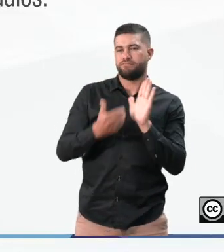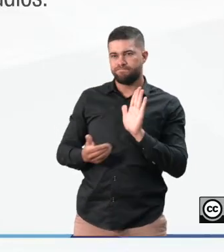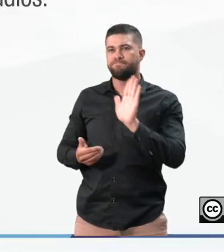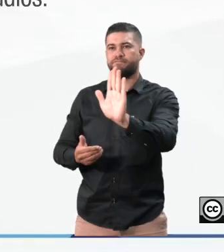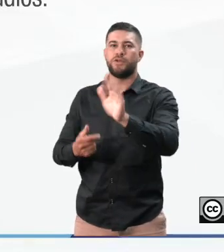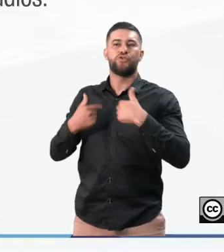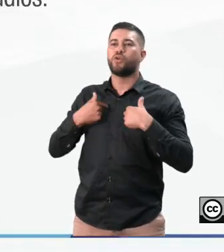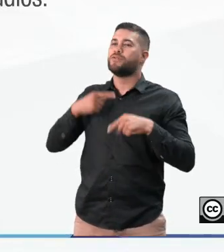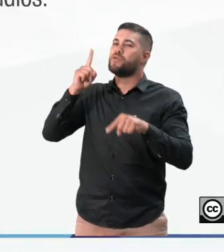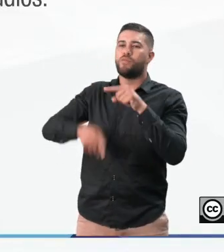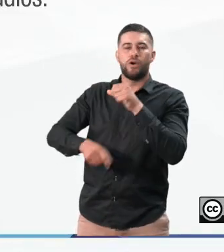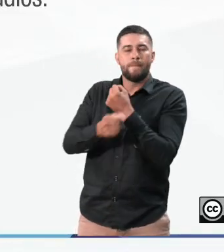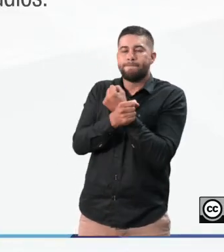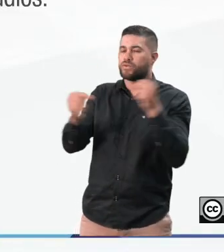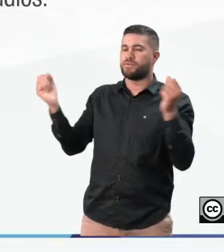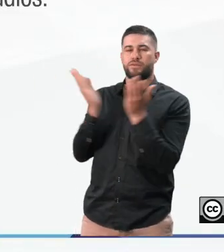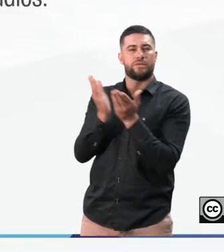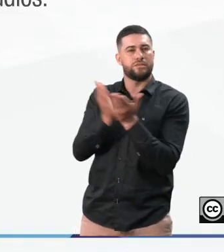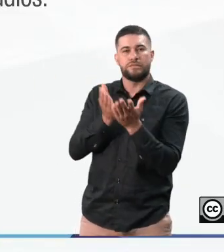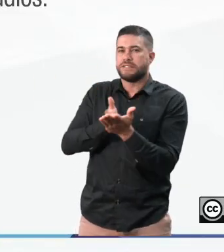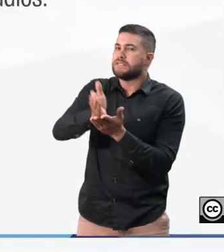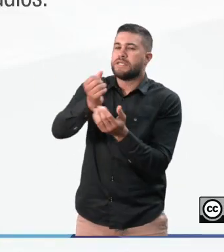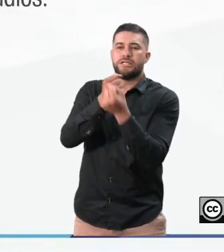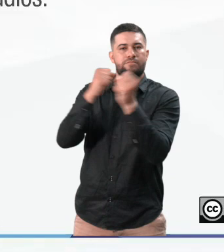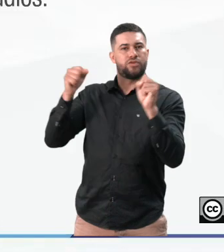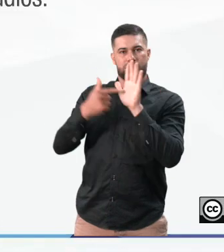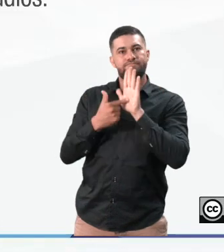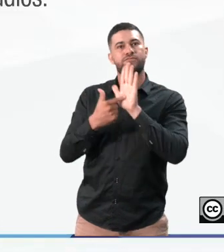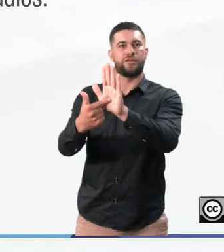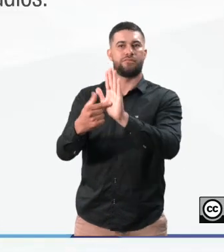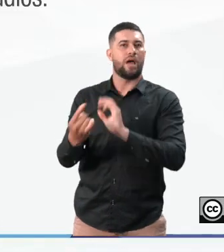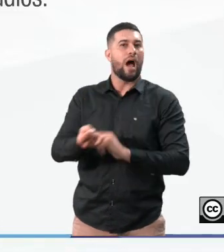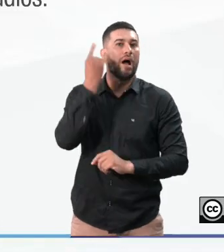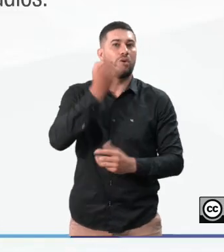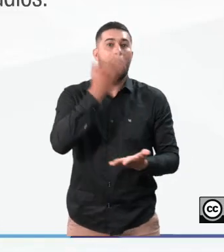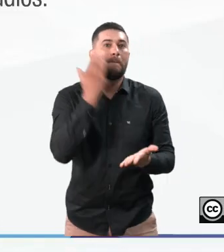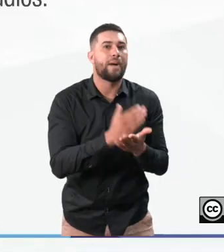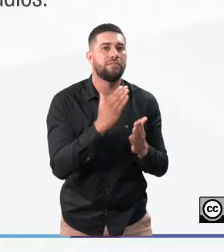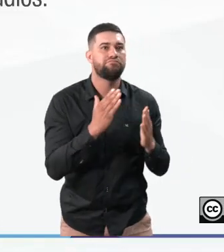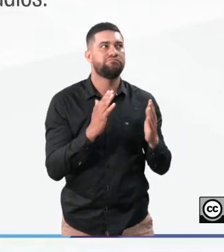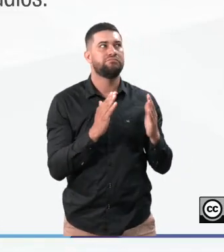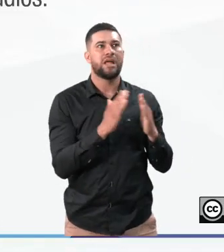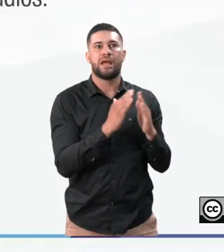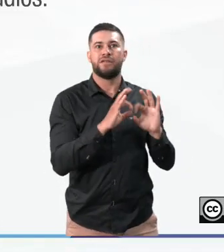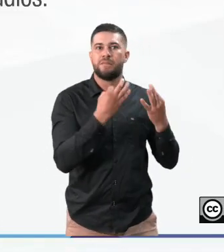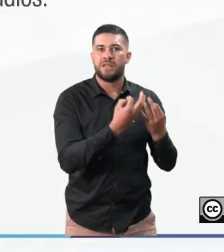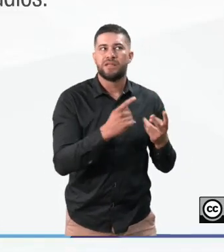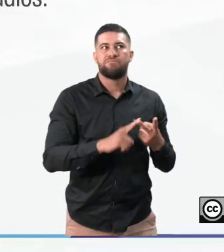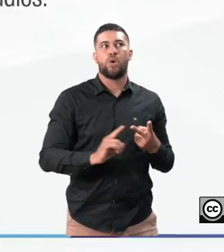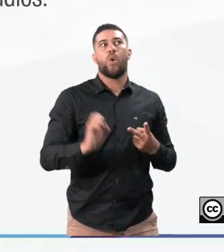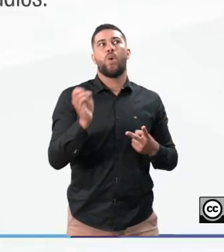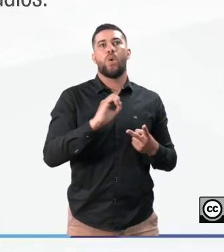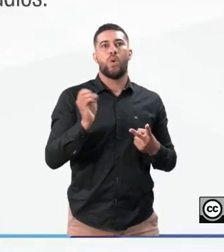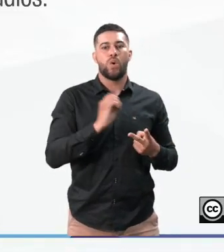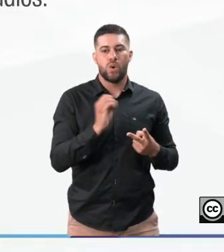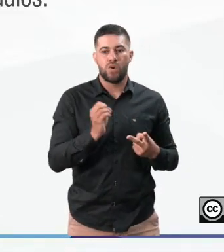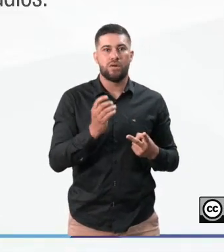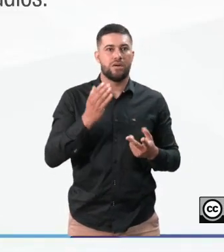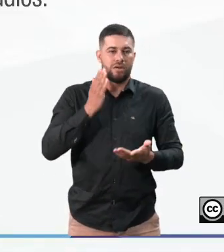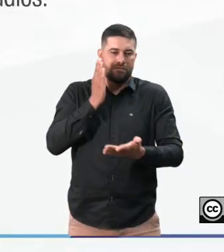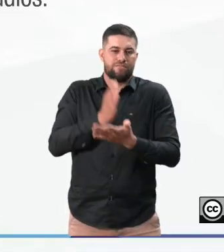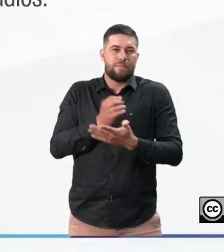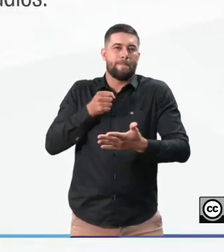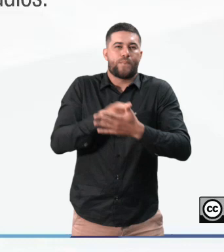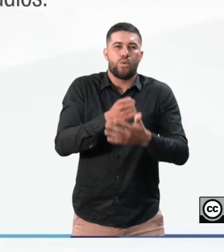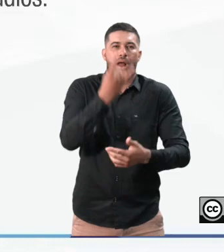hace renovación de la matrícula con el pago, con el recibo de pago y con el registro de materias, sino que por algún motivo